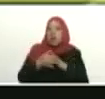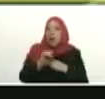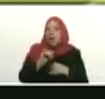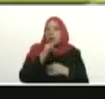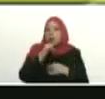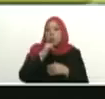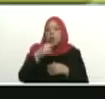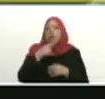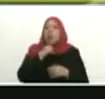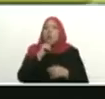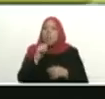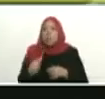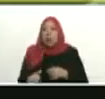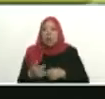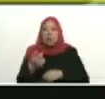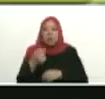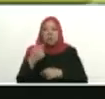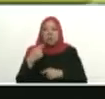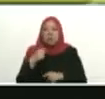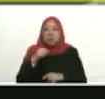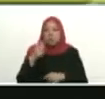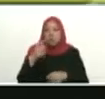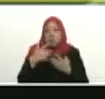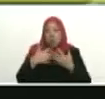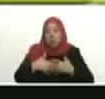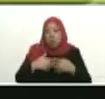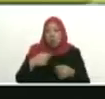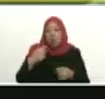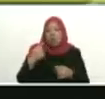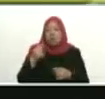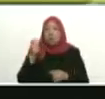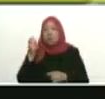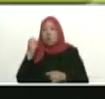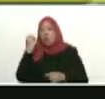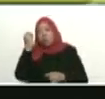lo escandaloso, lo negativo. ¿Ah?